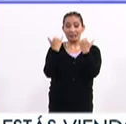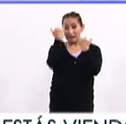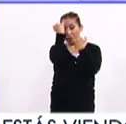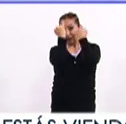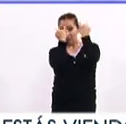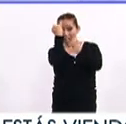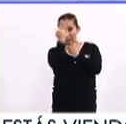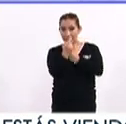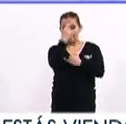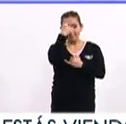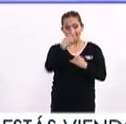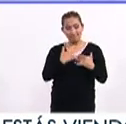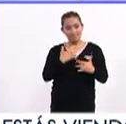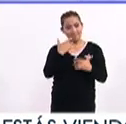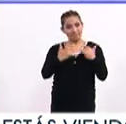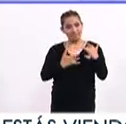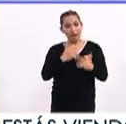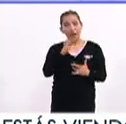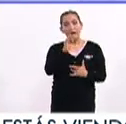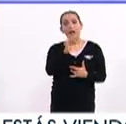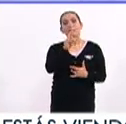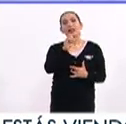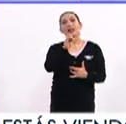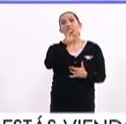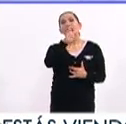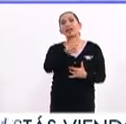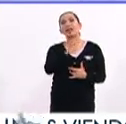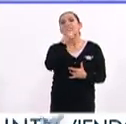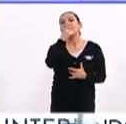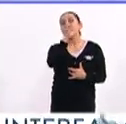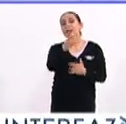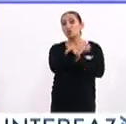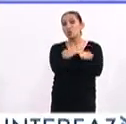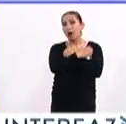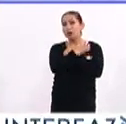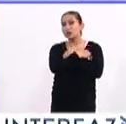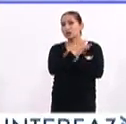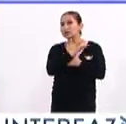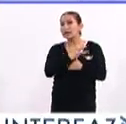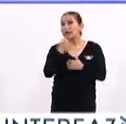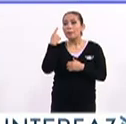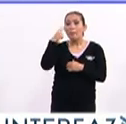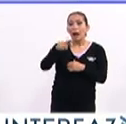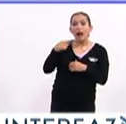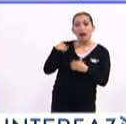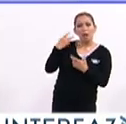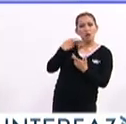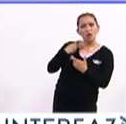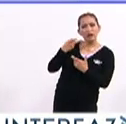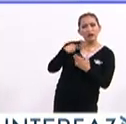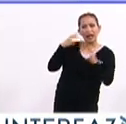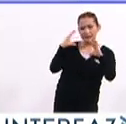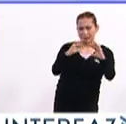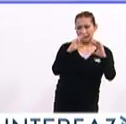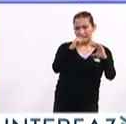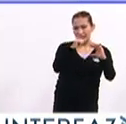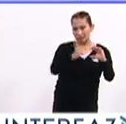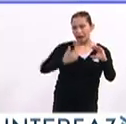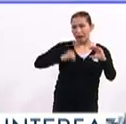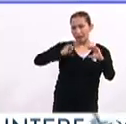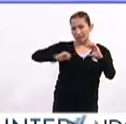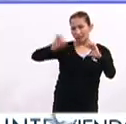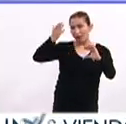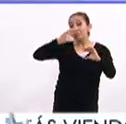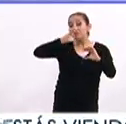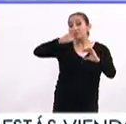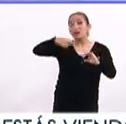y concientizadora. Freire sostiene que la educación también tiene una finalidad política. La enseñanza en términos tradicionales